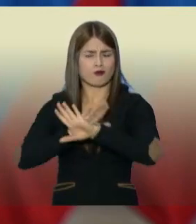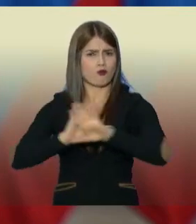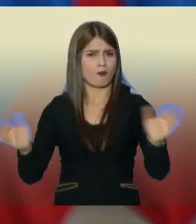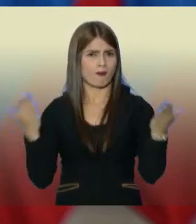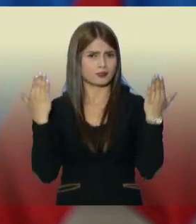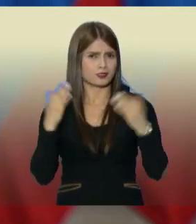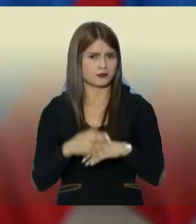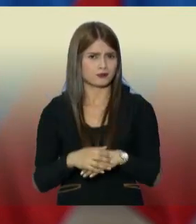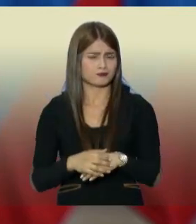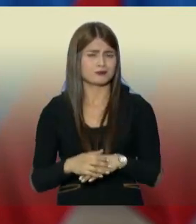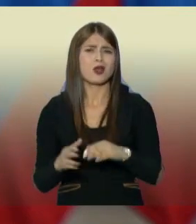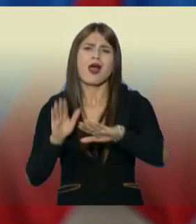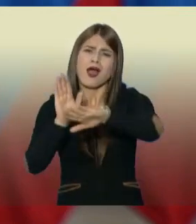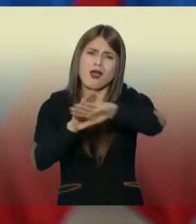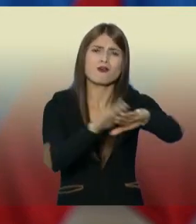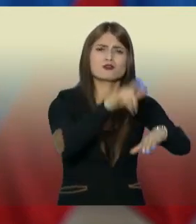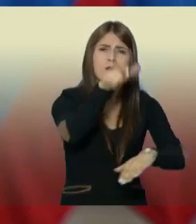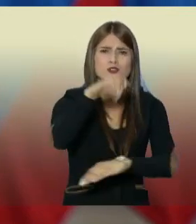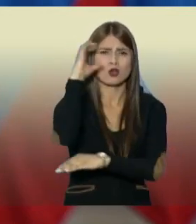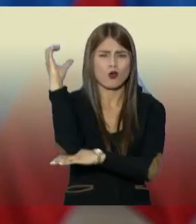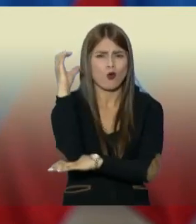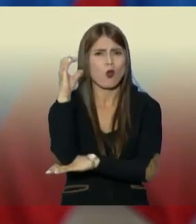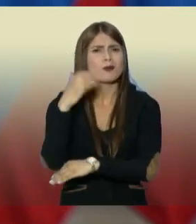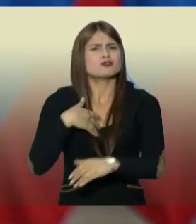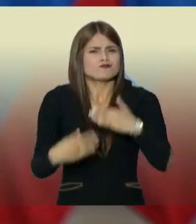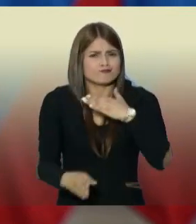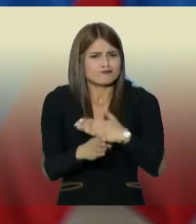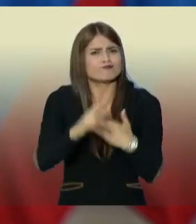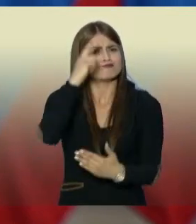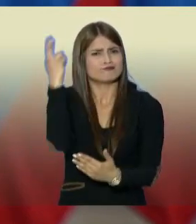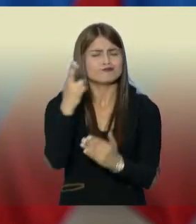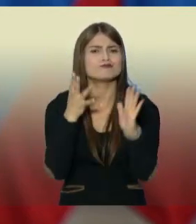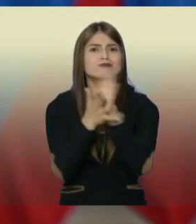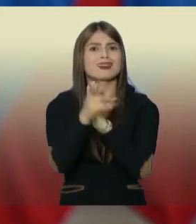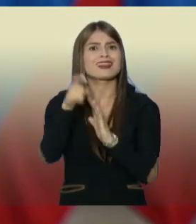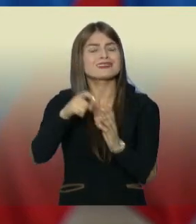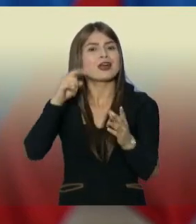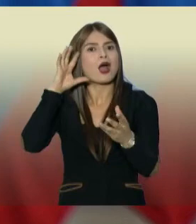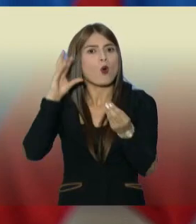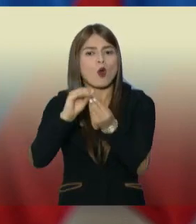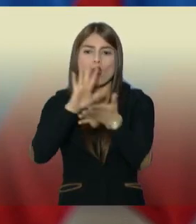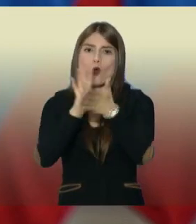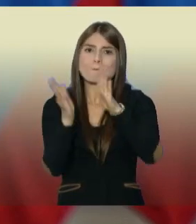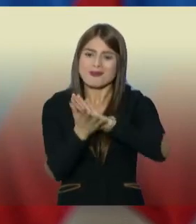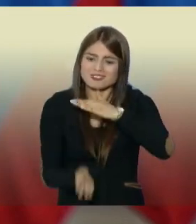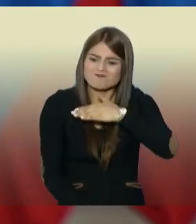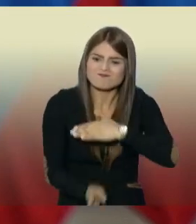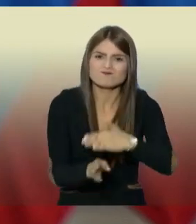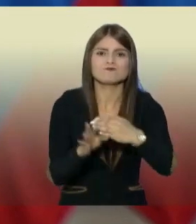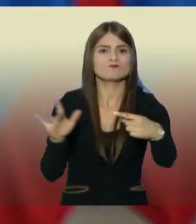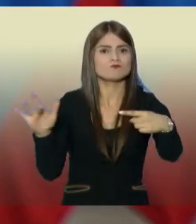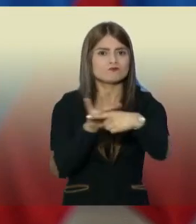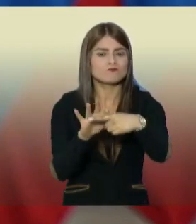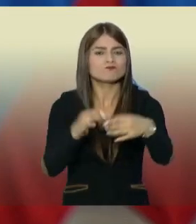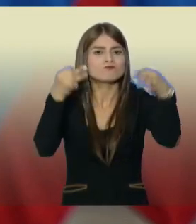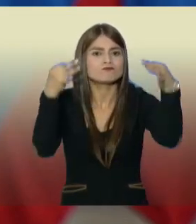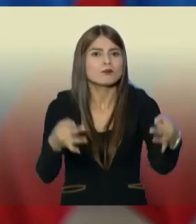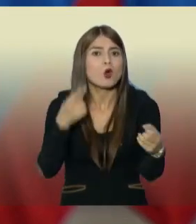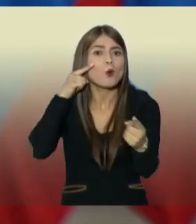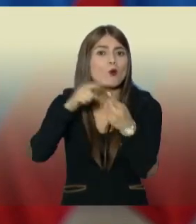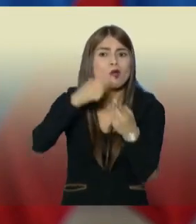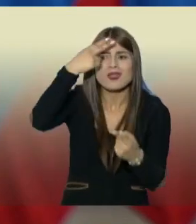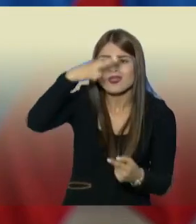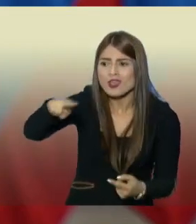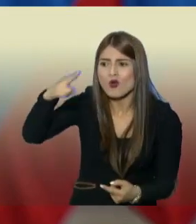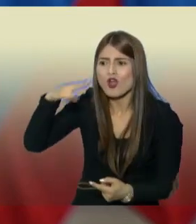vamos a sacar adelante de la Paz para beneficio de nuestros hijos vamos a cumplir lo acordado vamos a